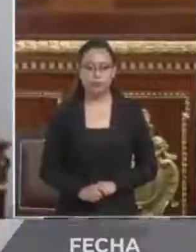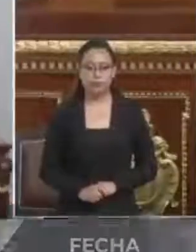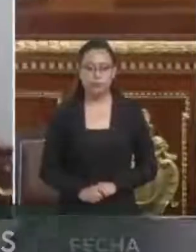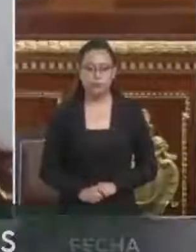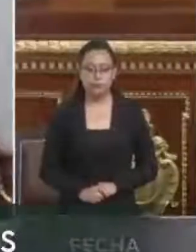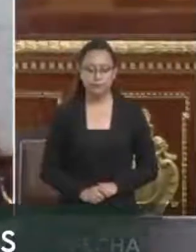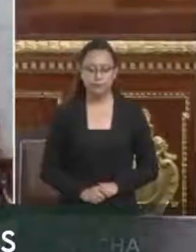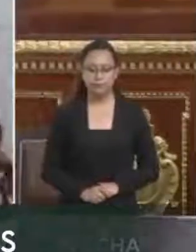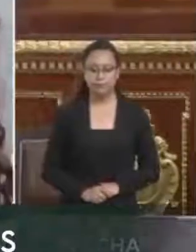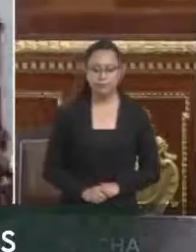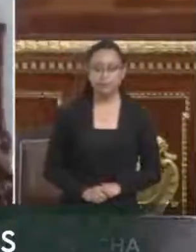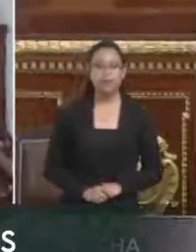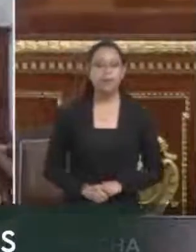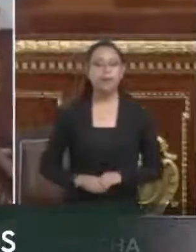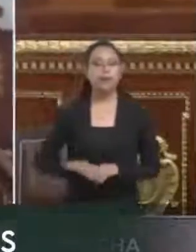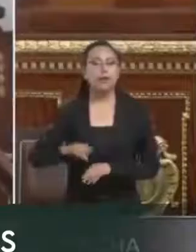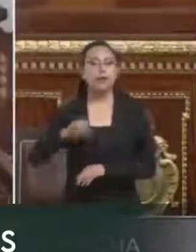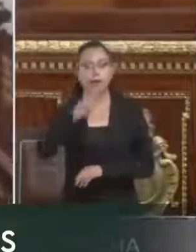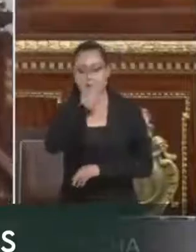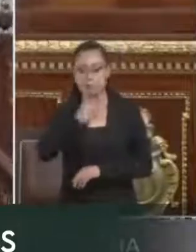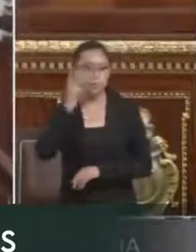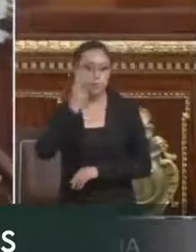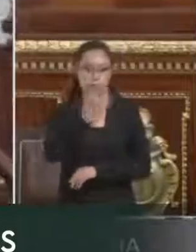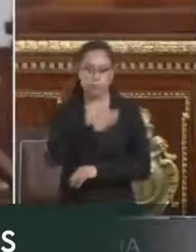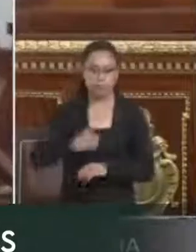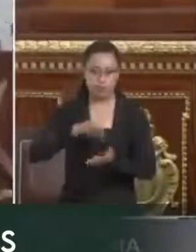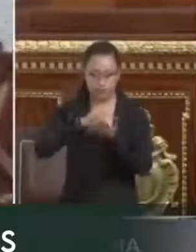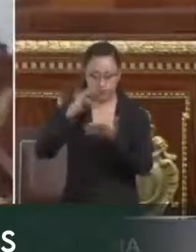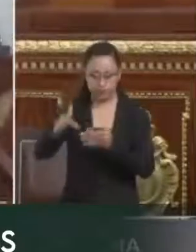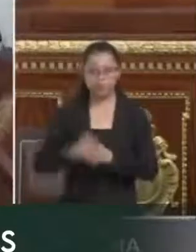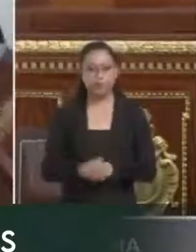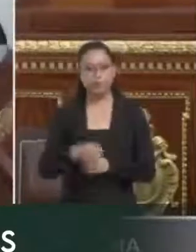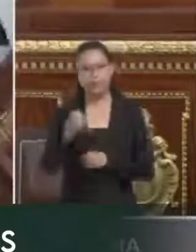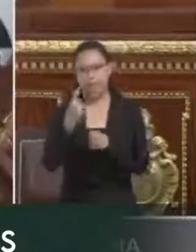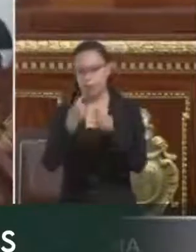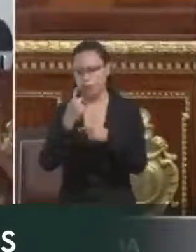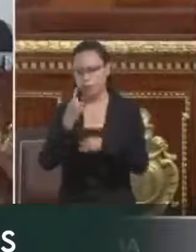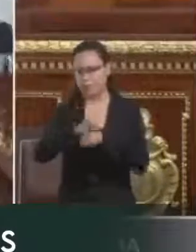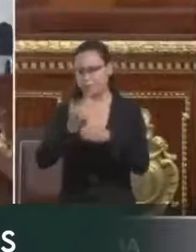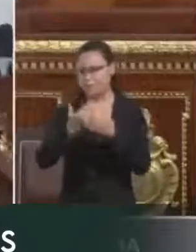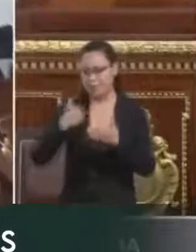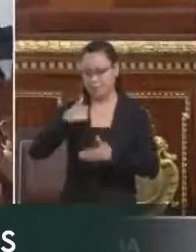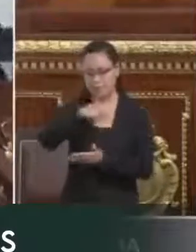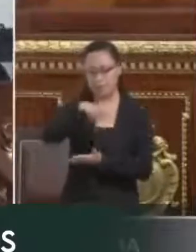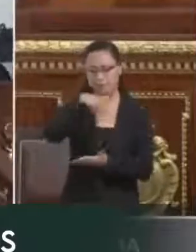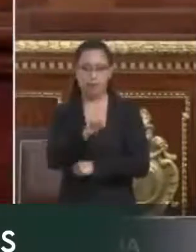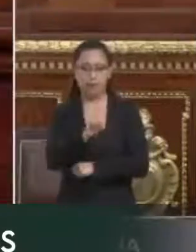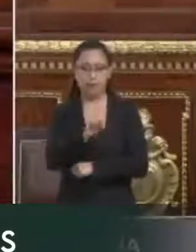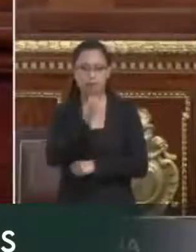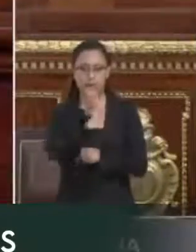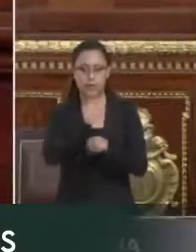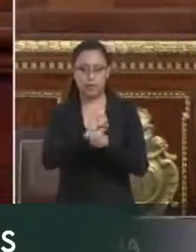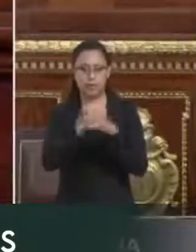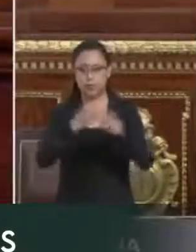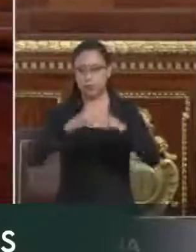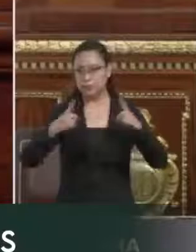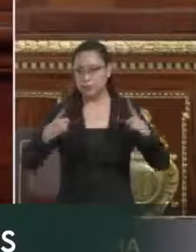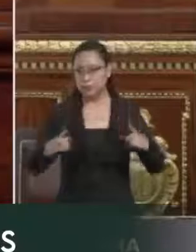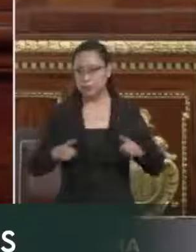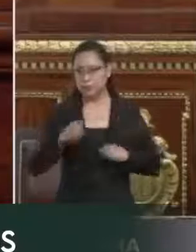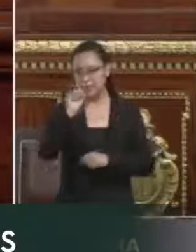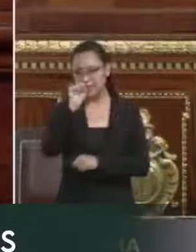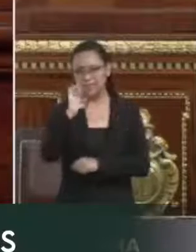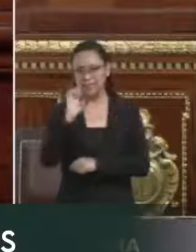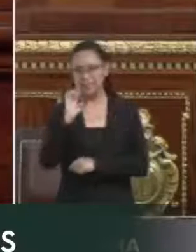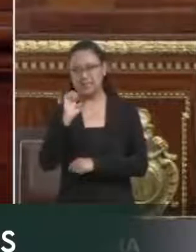La diputada Polimnia Romana propuso reformar la Ley de Acceso de las Mujeres a una Vida Libre de Violencia de la Ciudad de México a fin de facultar a las abogadas